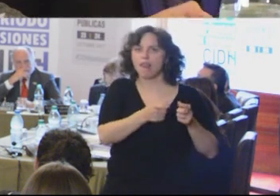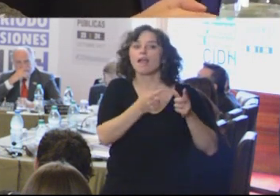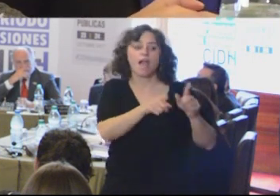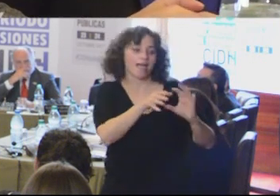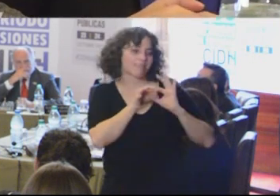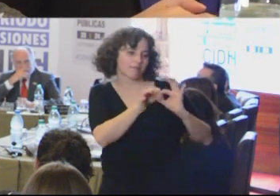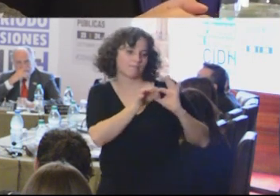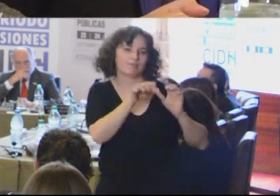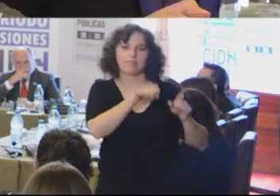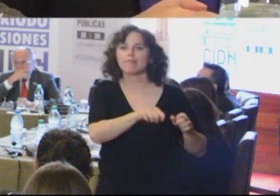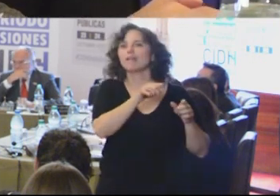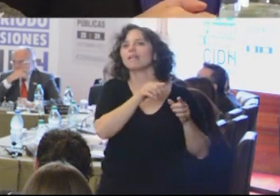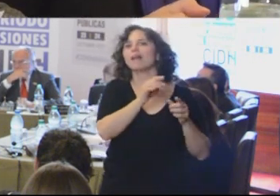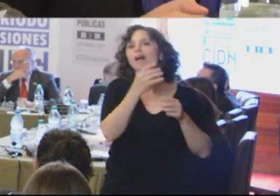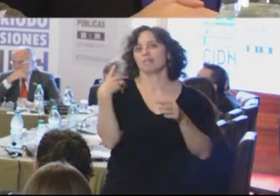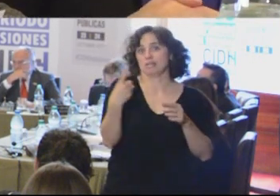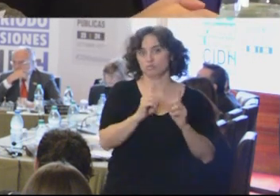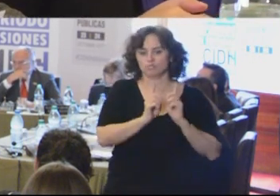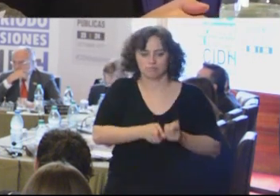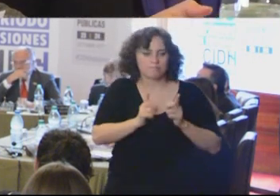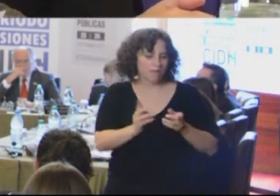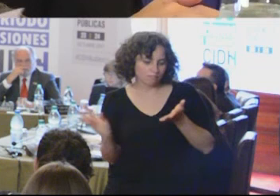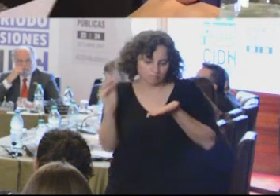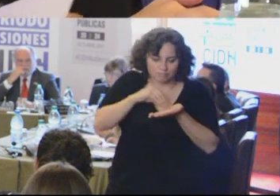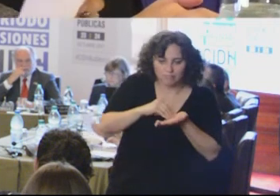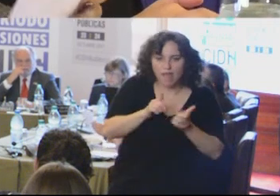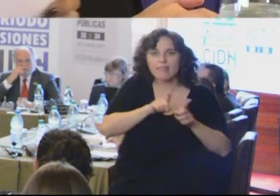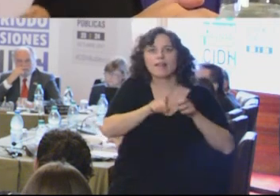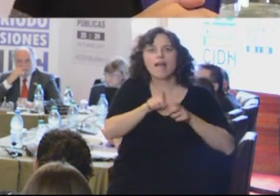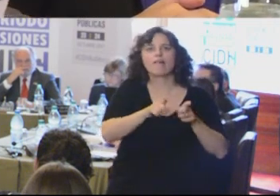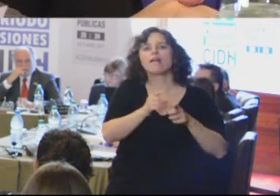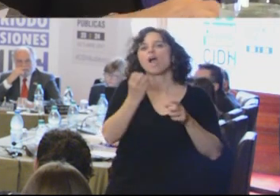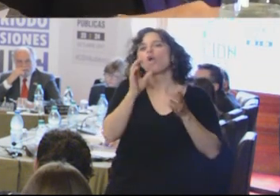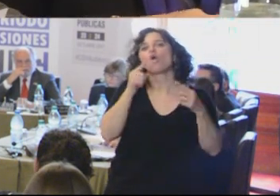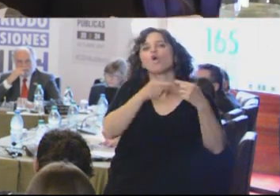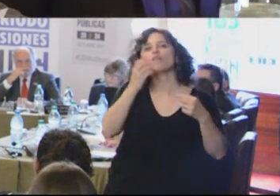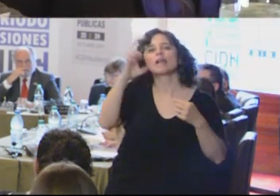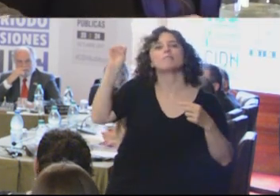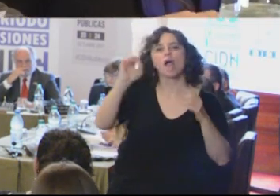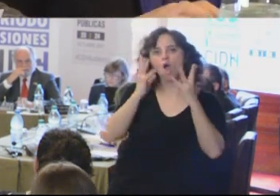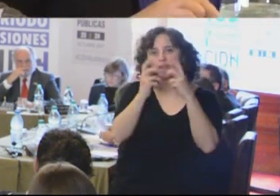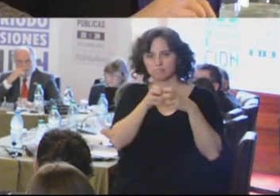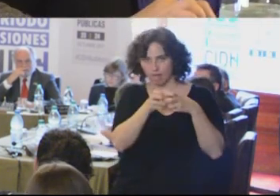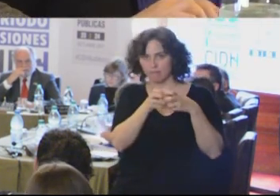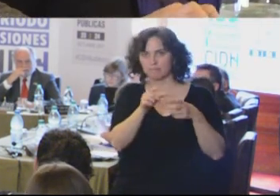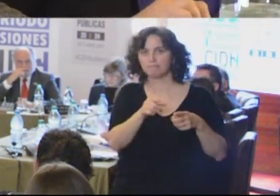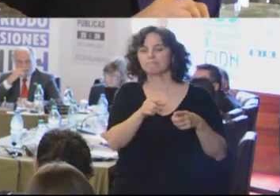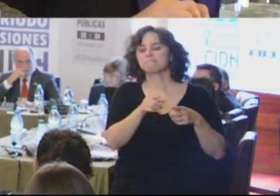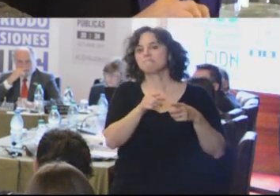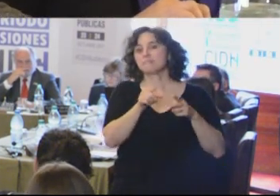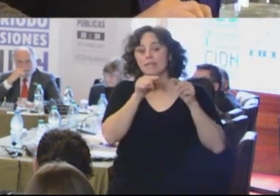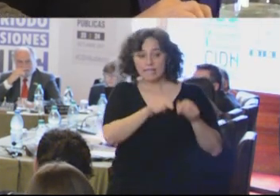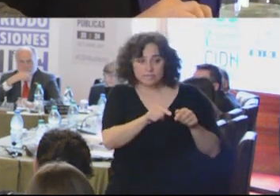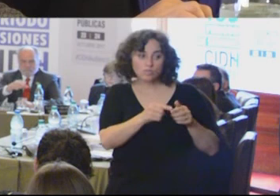directamente de la dirección y la escribió a la delegada contra la criminalidad organizada esa adscripción